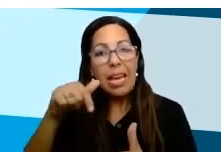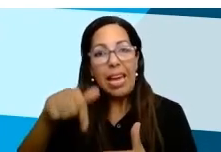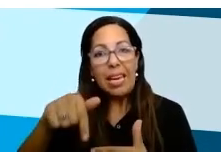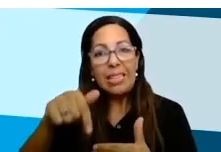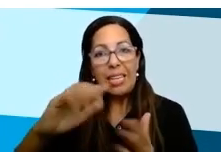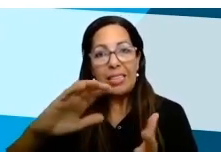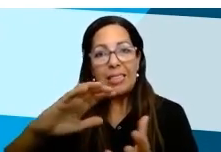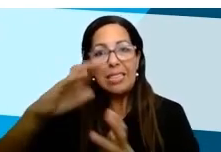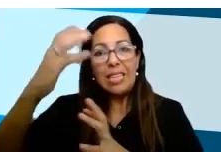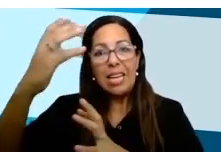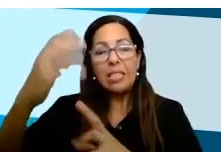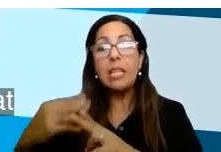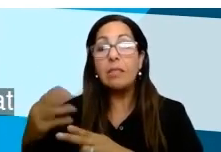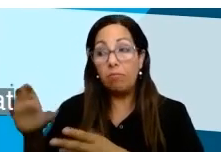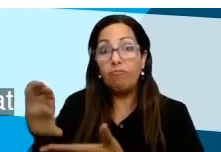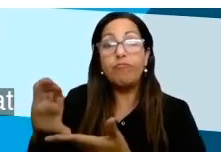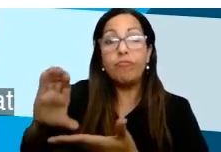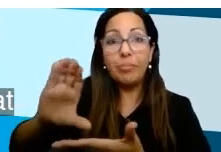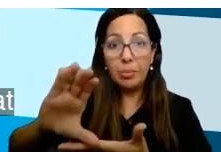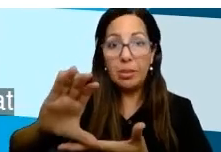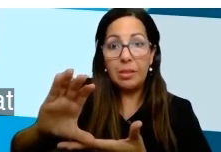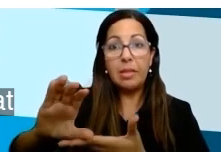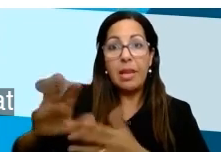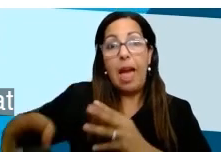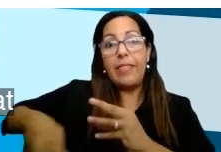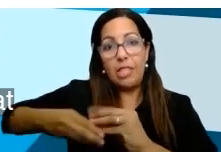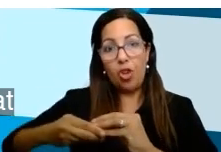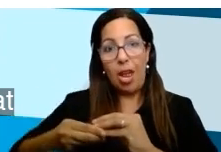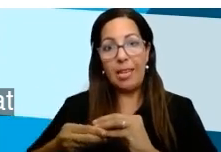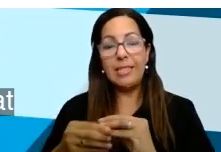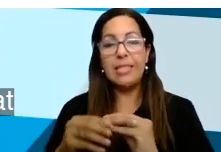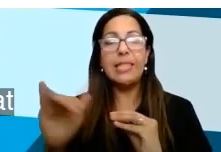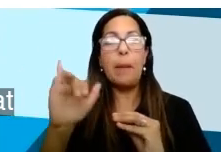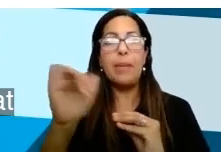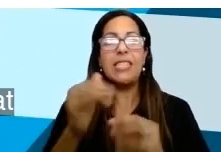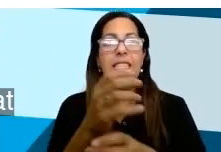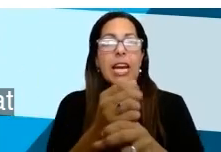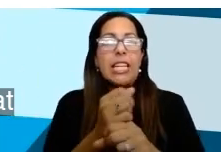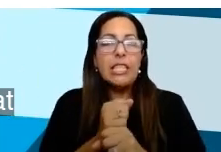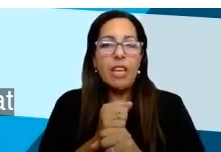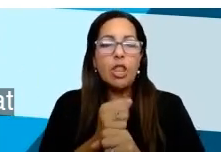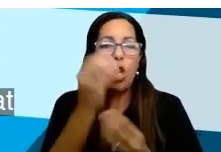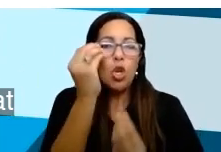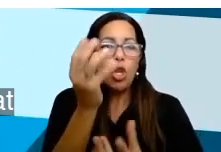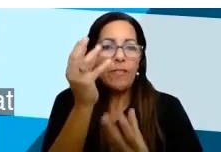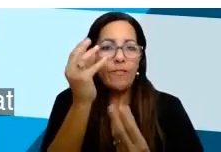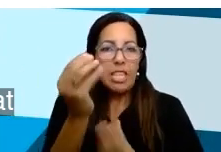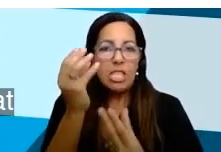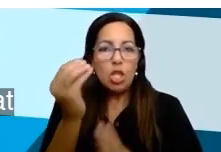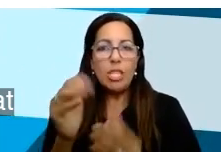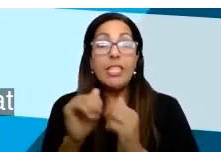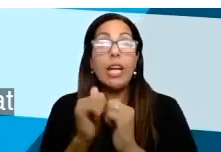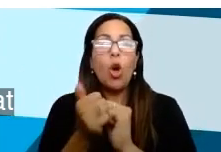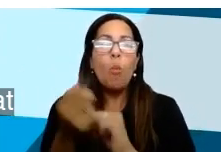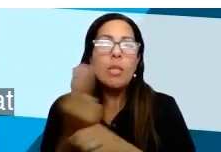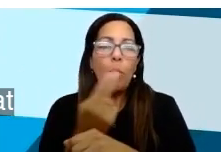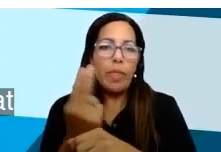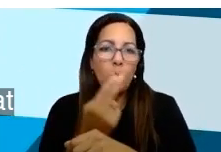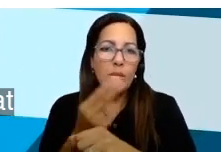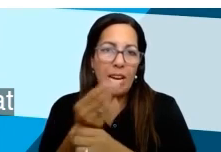está asignando unos fondos adicionales y se están recibiendo las notificaciones de cómo se pueden utilizar esos